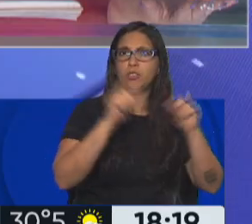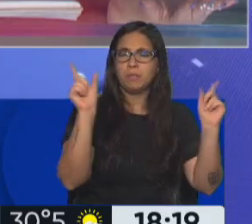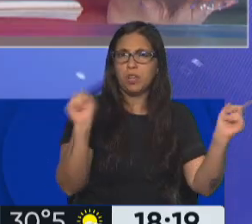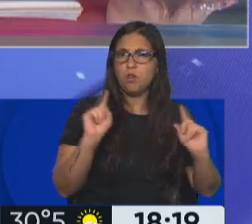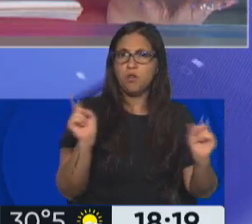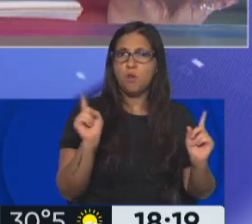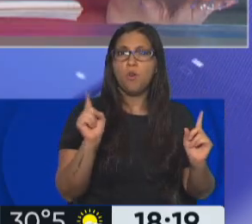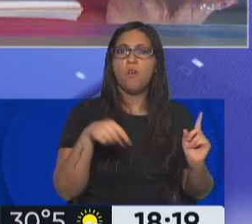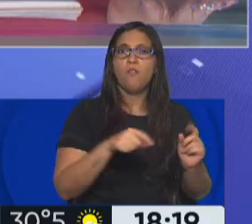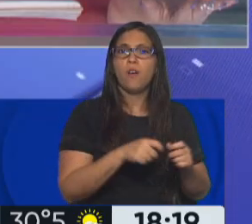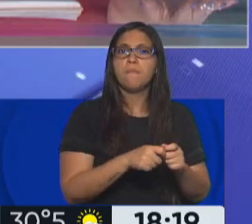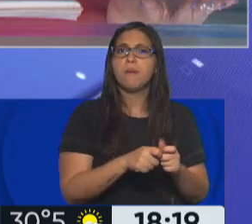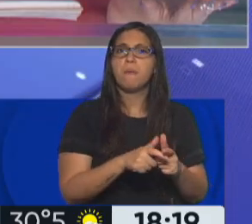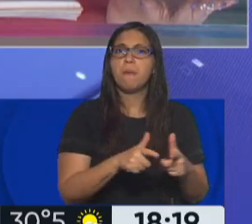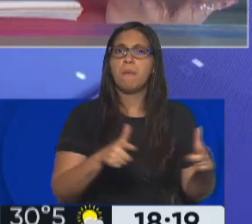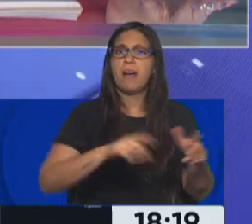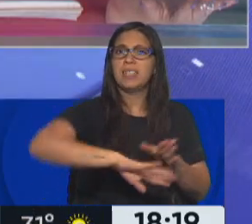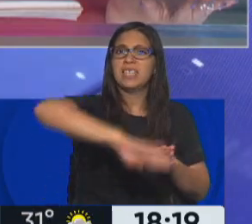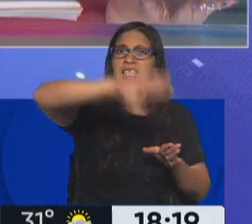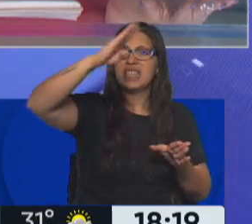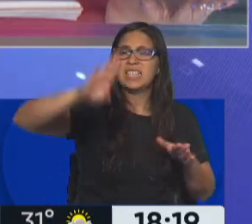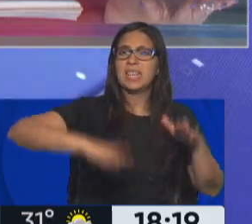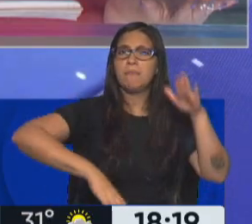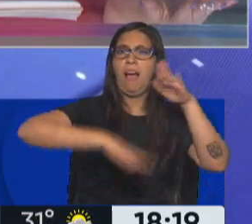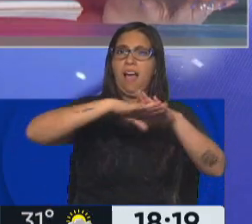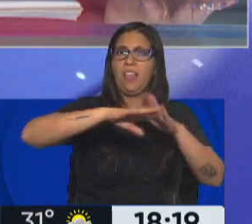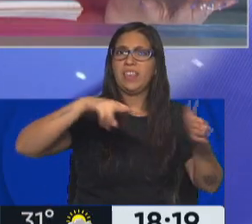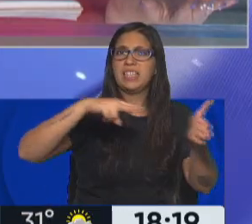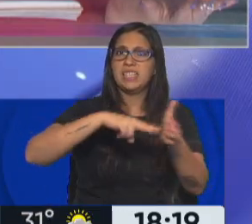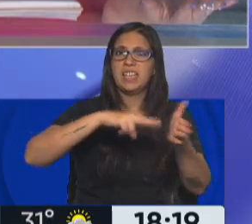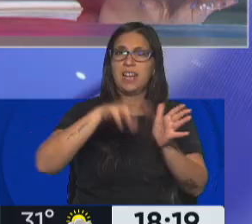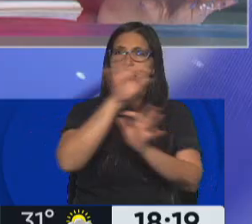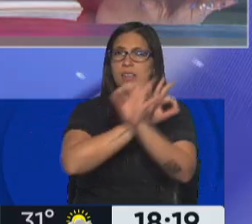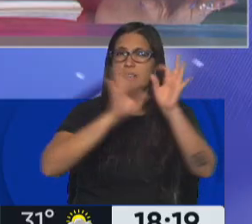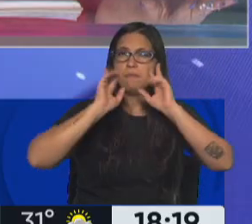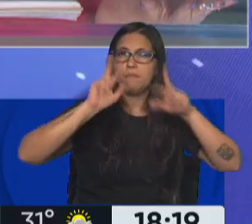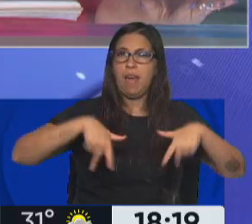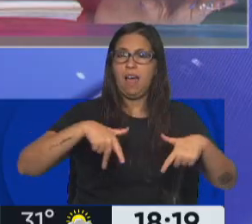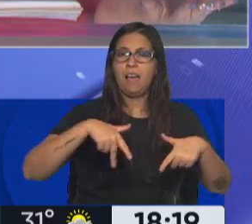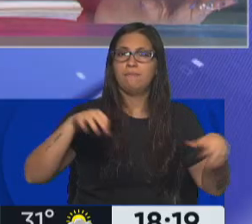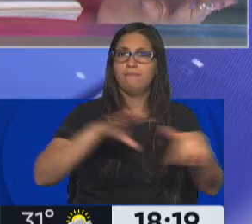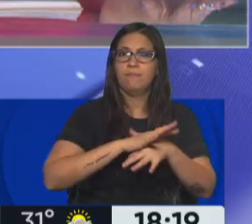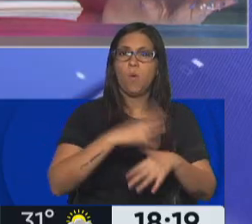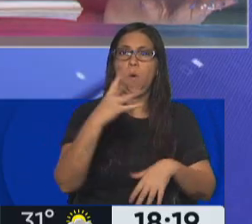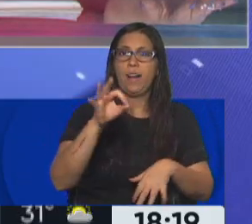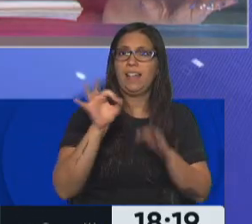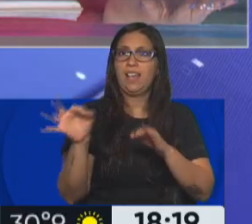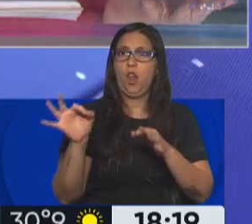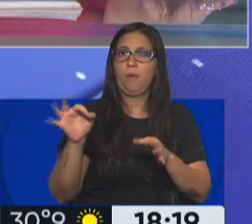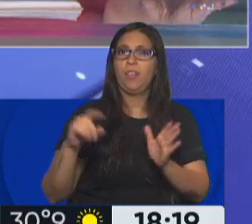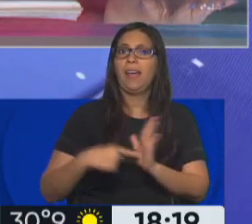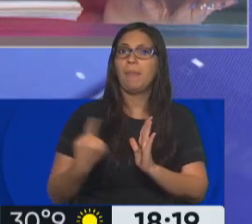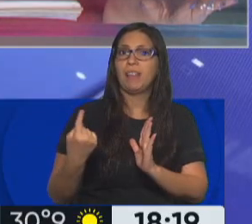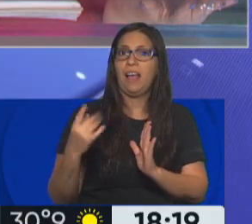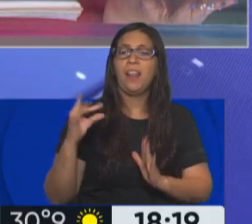el Monte Hermón, que es una cima muy alta, la cima más alta de Siria, es un lugar estratégico, está a 40 kilómetros de Damasco, pero no solo